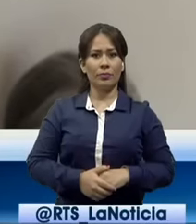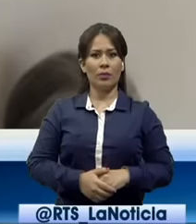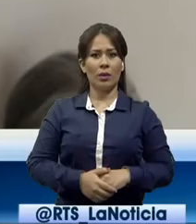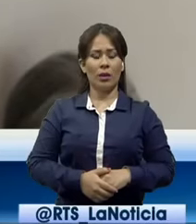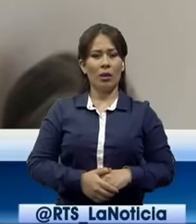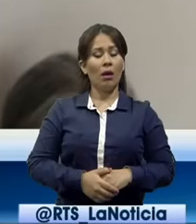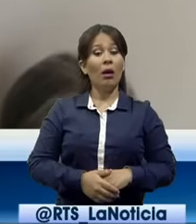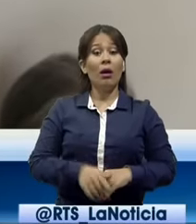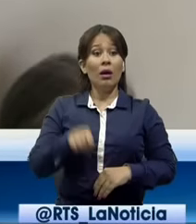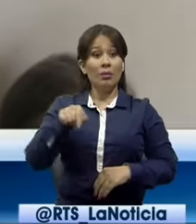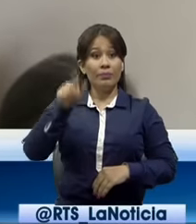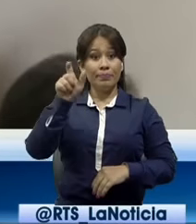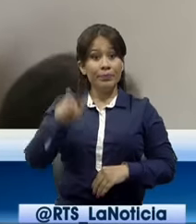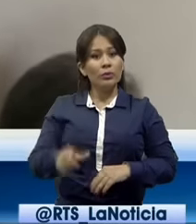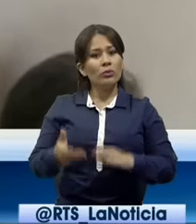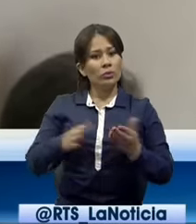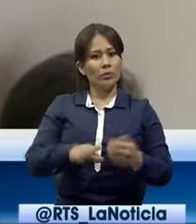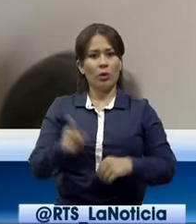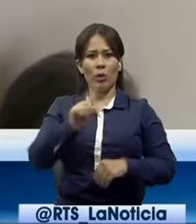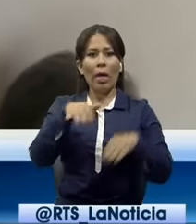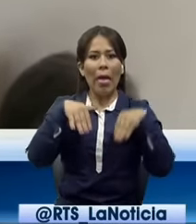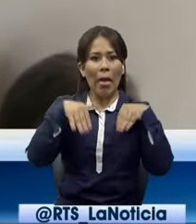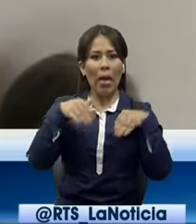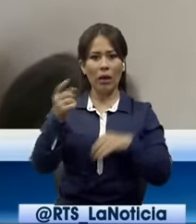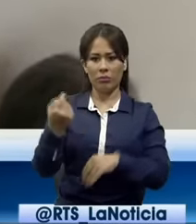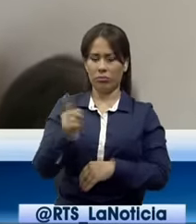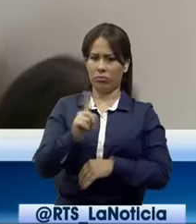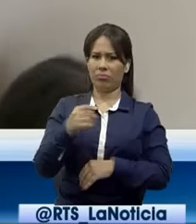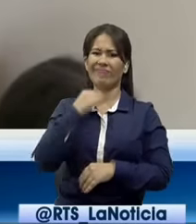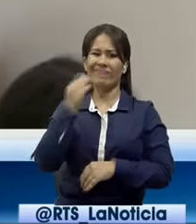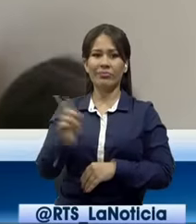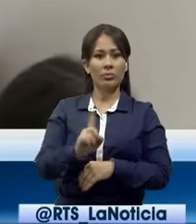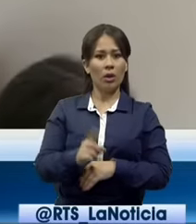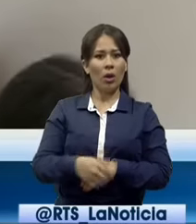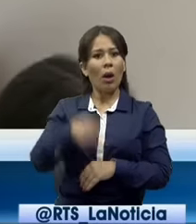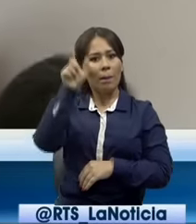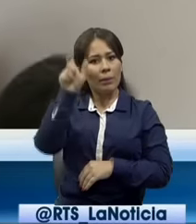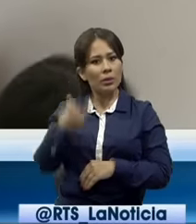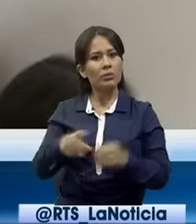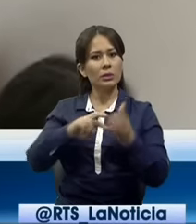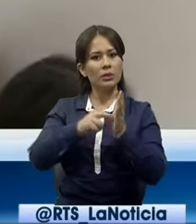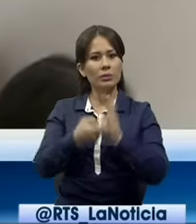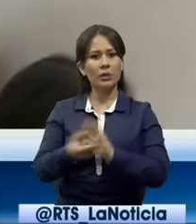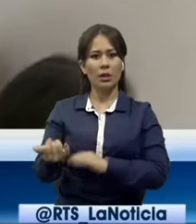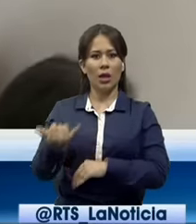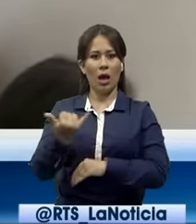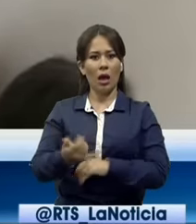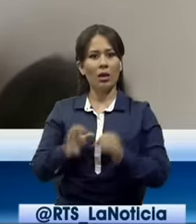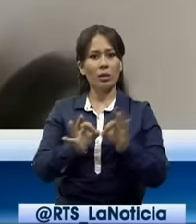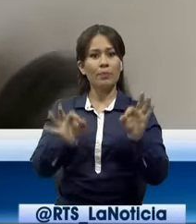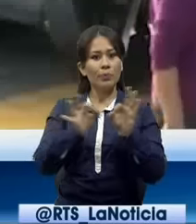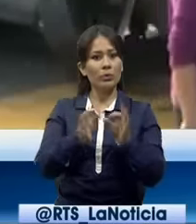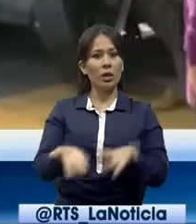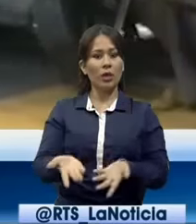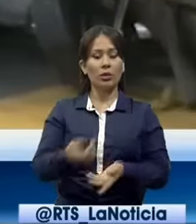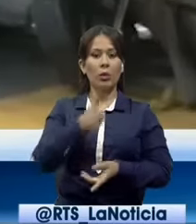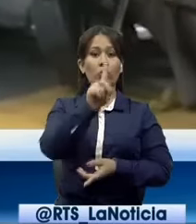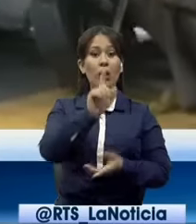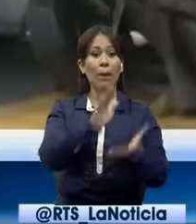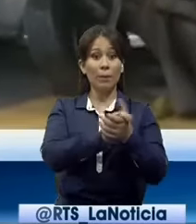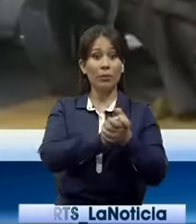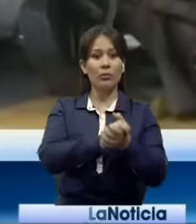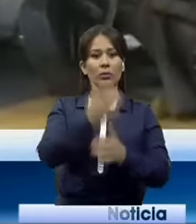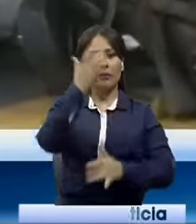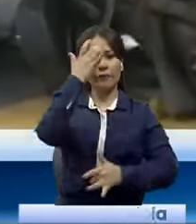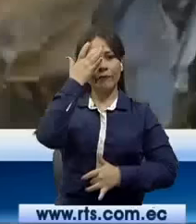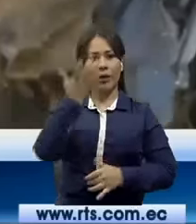se ha muerto, pues es una persona, al menos deja a la esposa que es un poco enferma. No se sabe